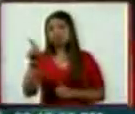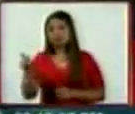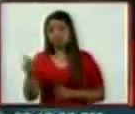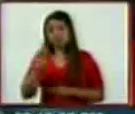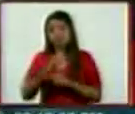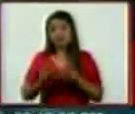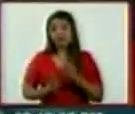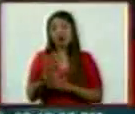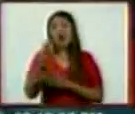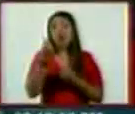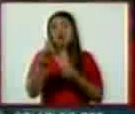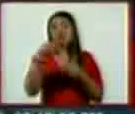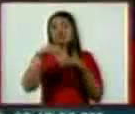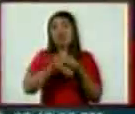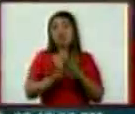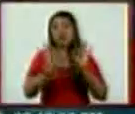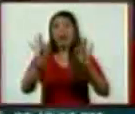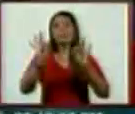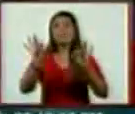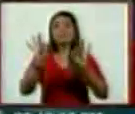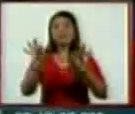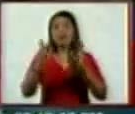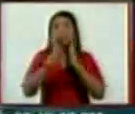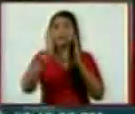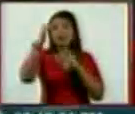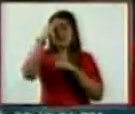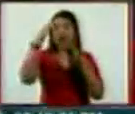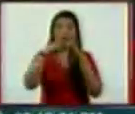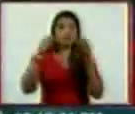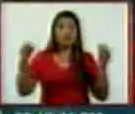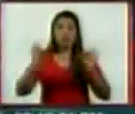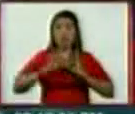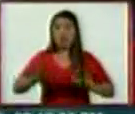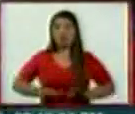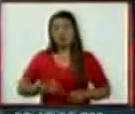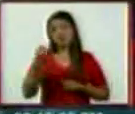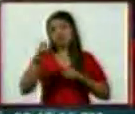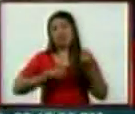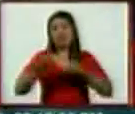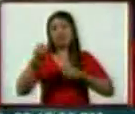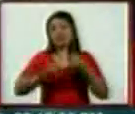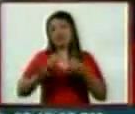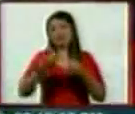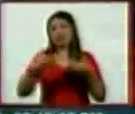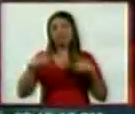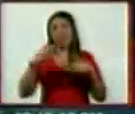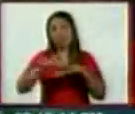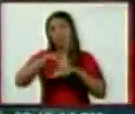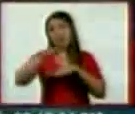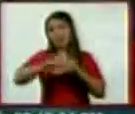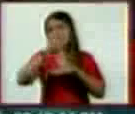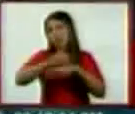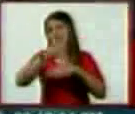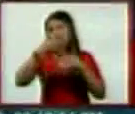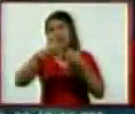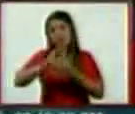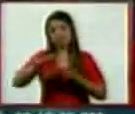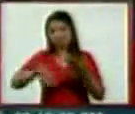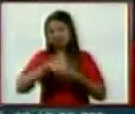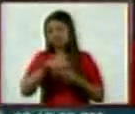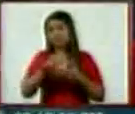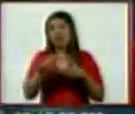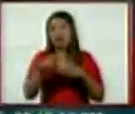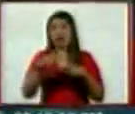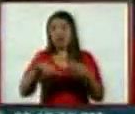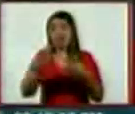un fondo especial para atender a los transportistas que han sido afectados por la acción de la violencia, por los elementos